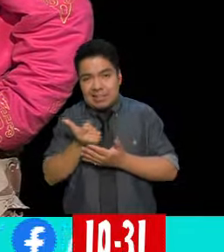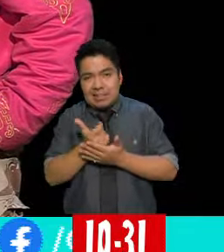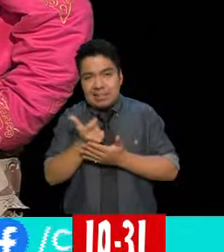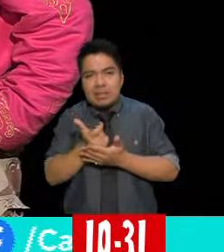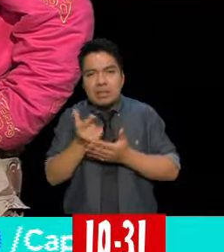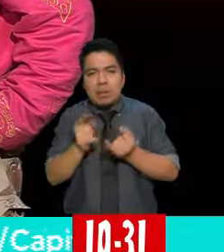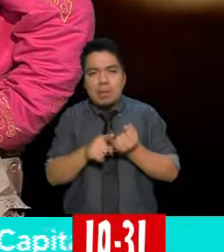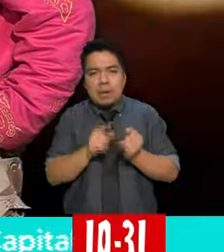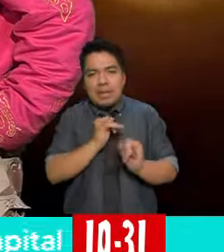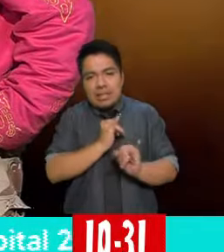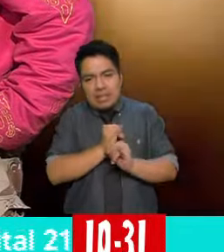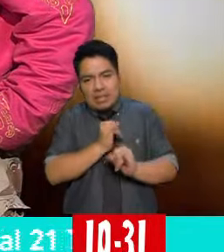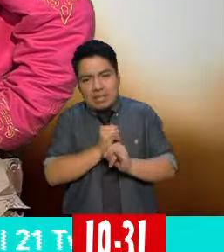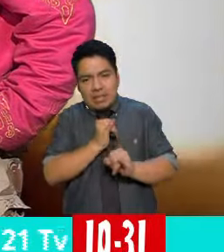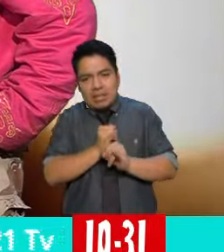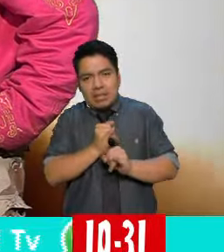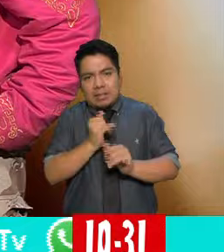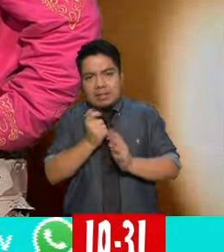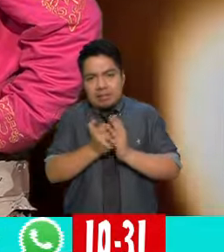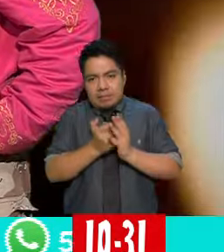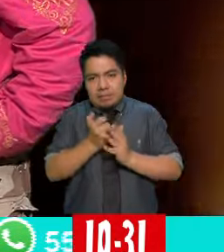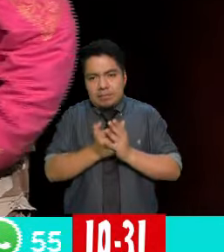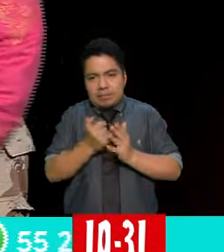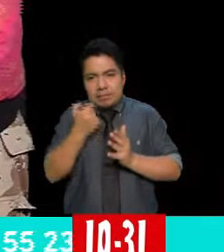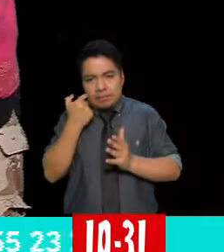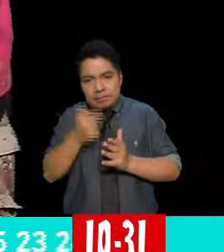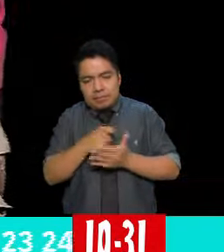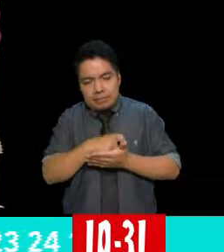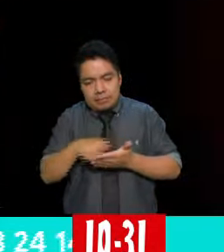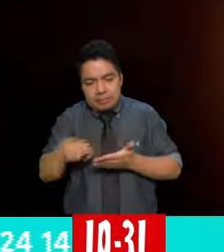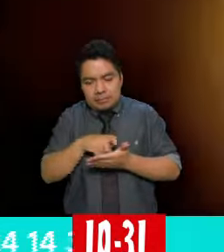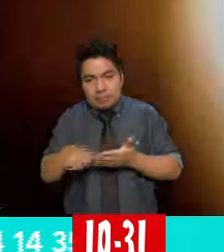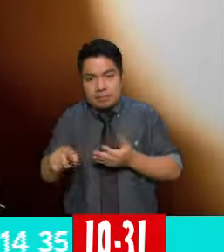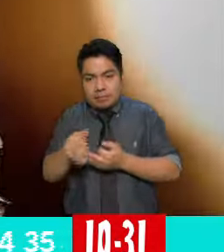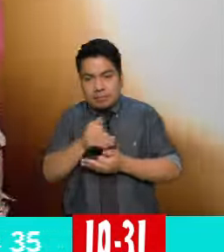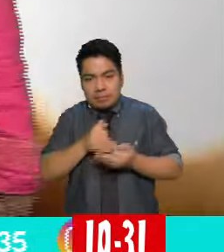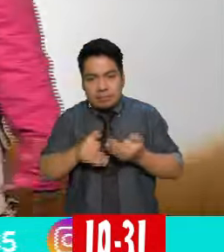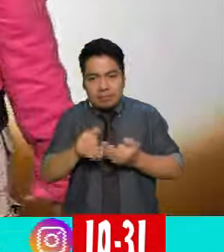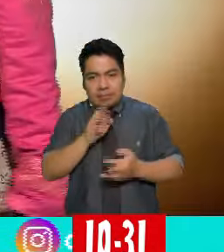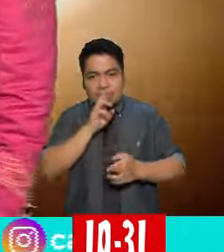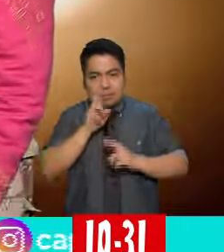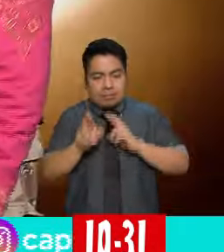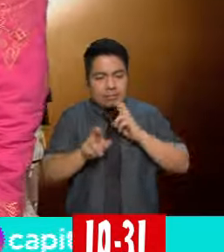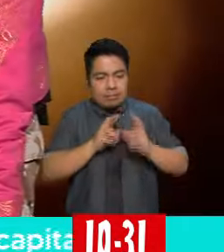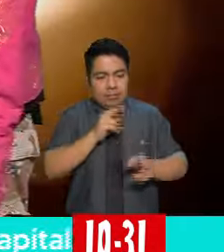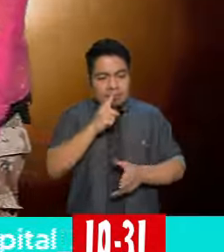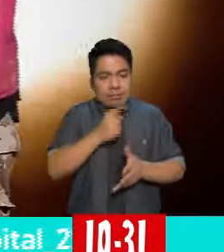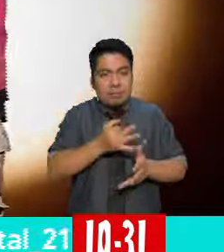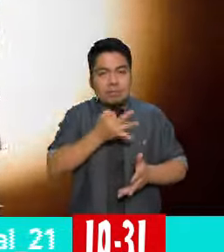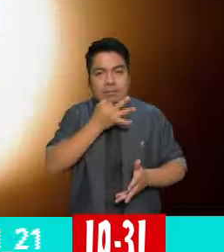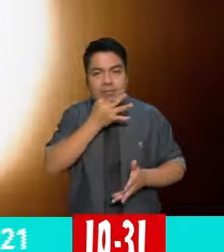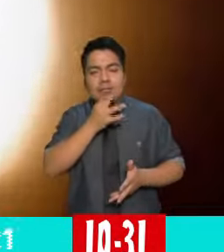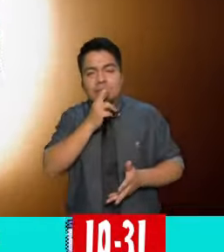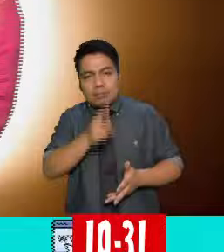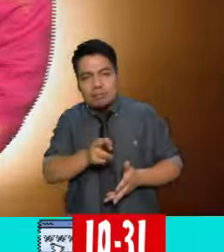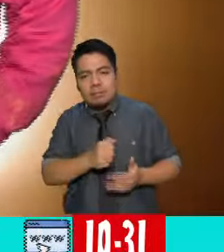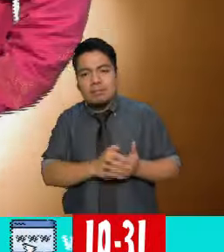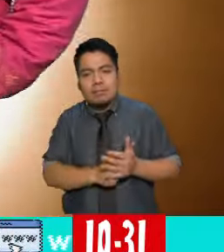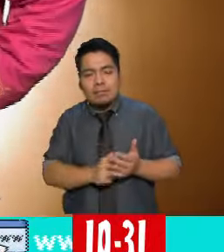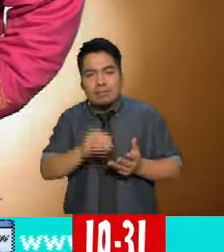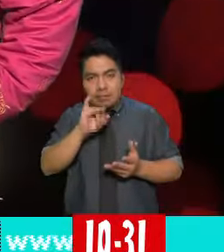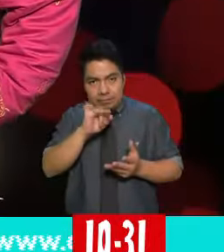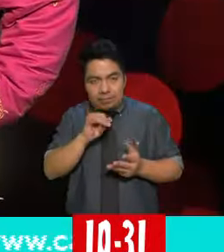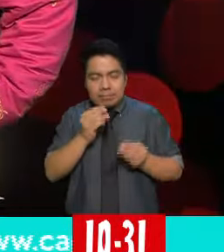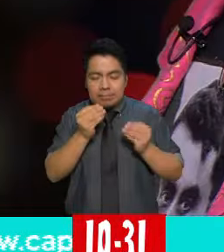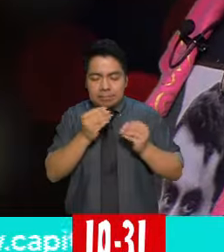las plataformas? ¿Se ha acercado a alguien a comprarte rolas? Todas estas preguntas tienes que contestarlas en un minuto. Venga. Sí, sí hay muchos